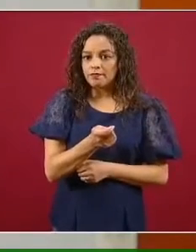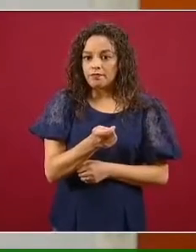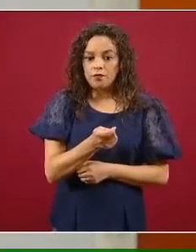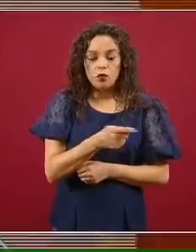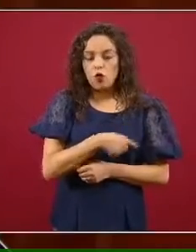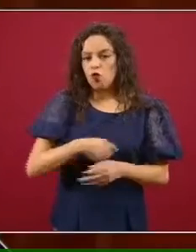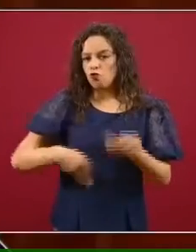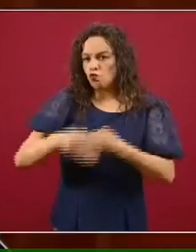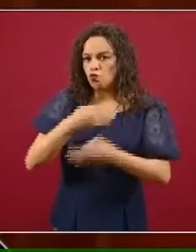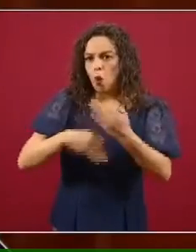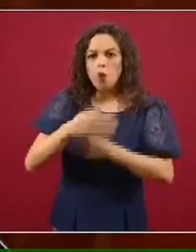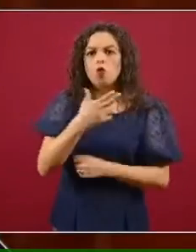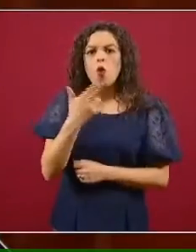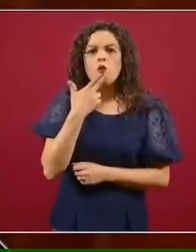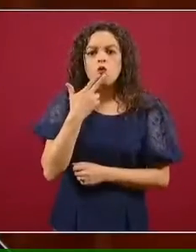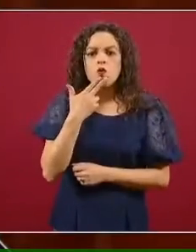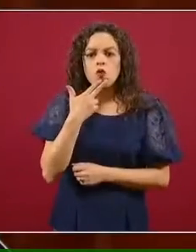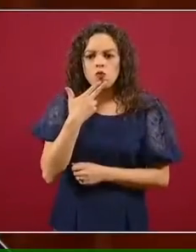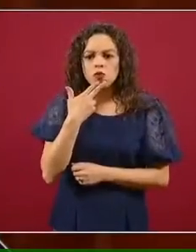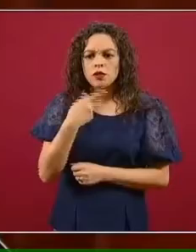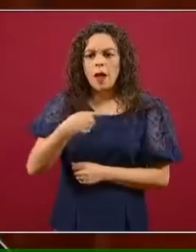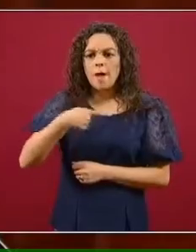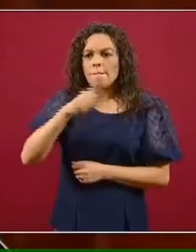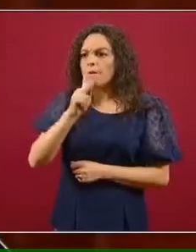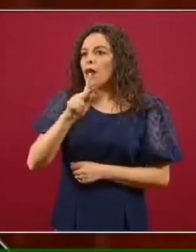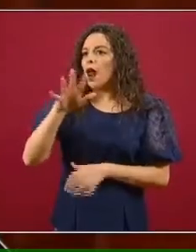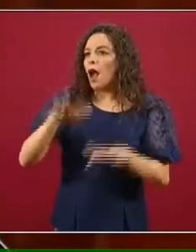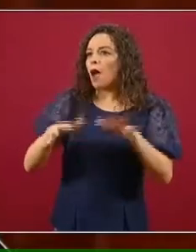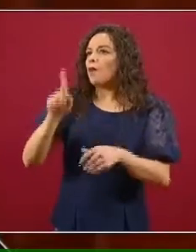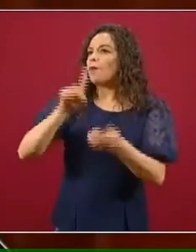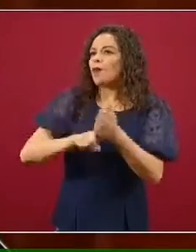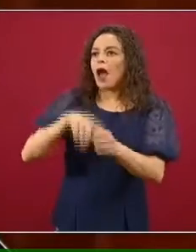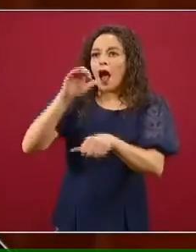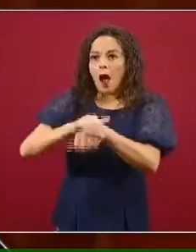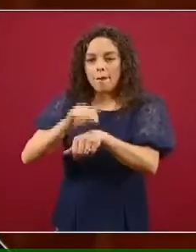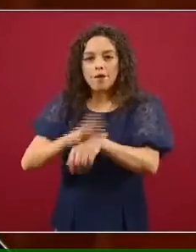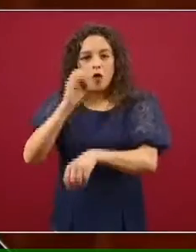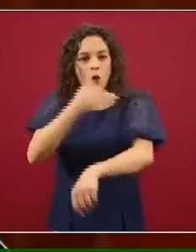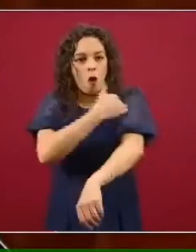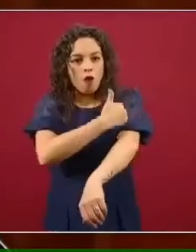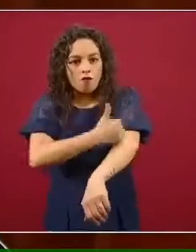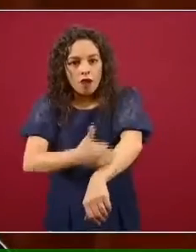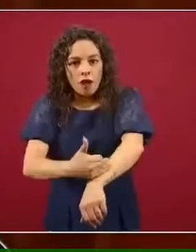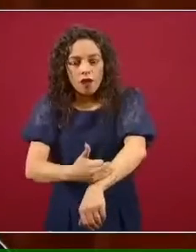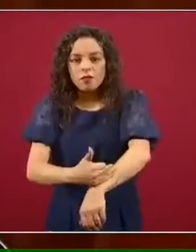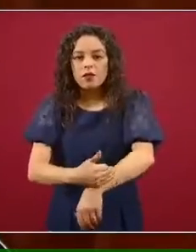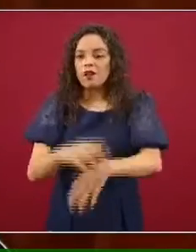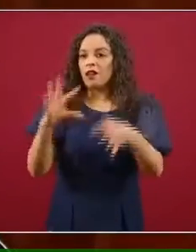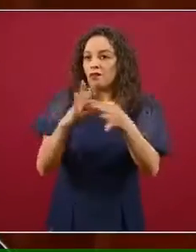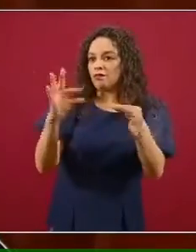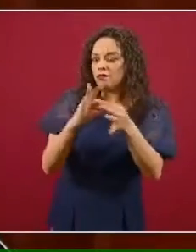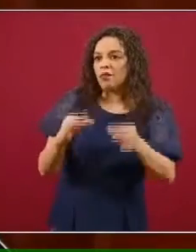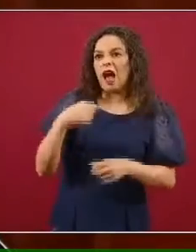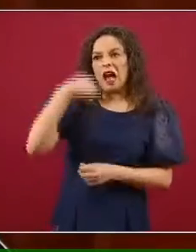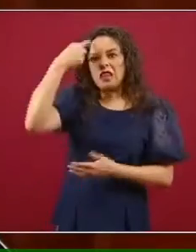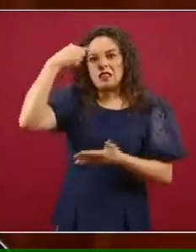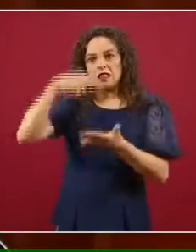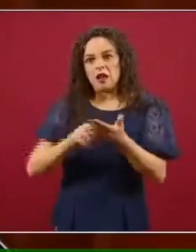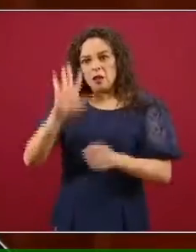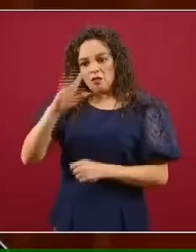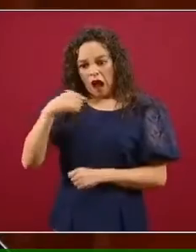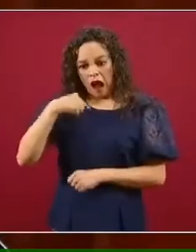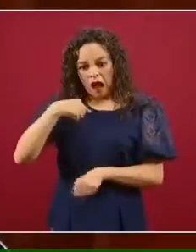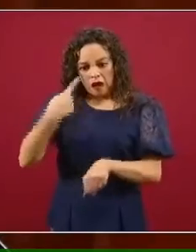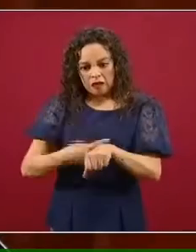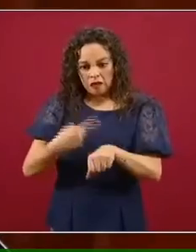de uso común, o lo vemos de repente que nos hablan familiares, amigos y de creo que ya me dio COVID, ¿qué hago? ¿Qué me tomo?